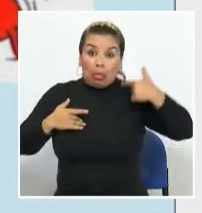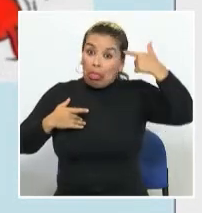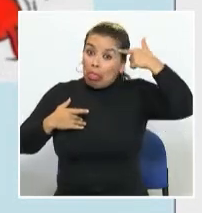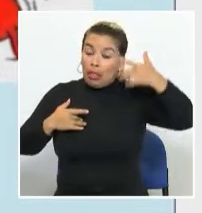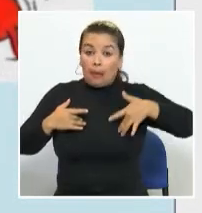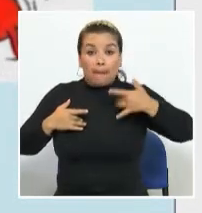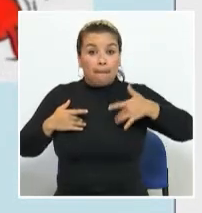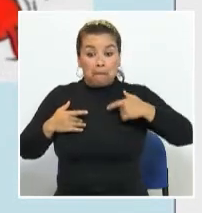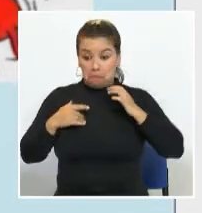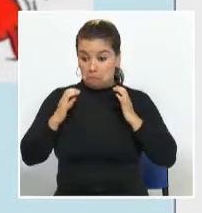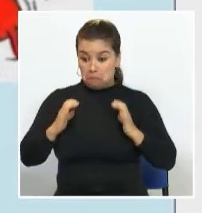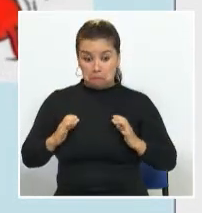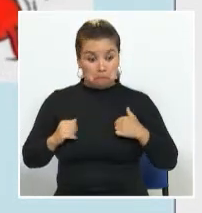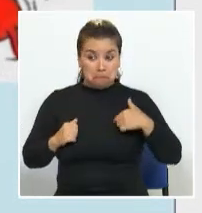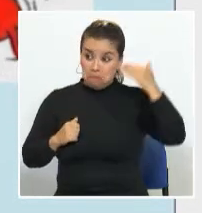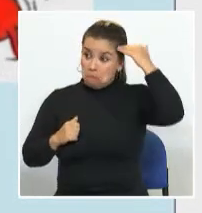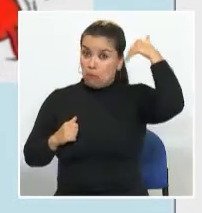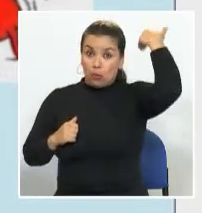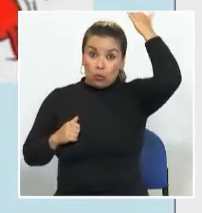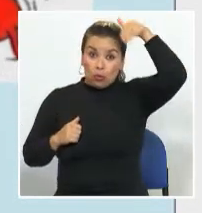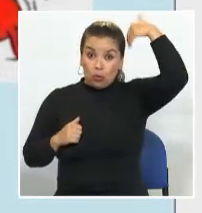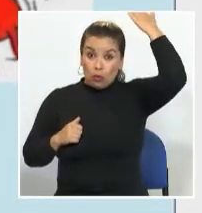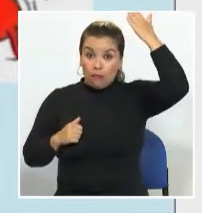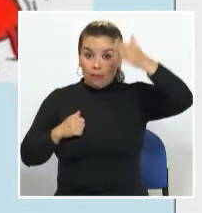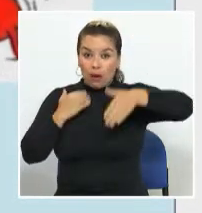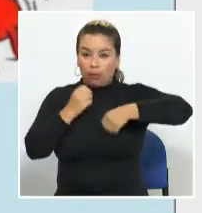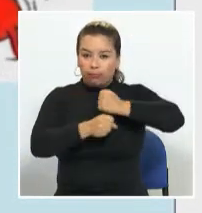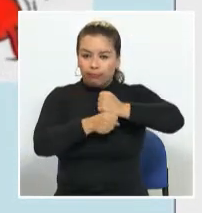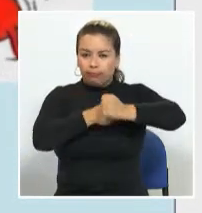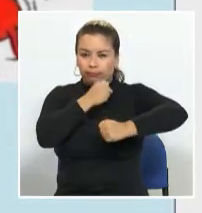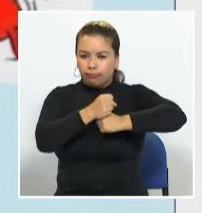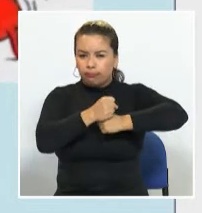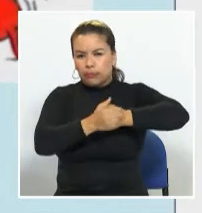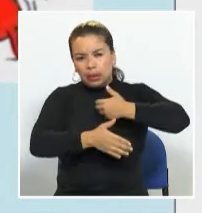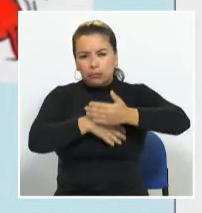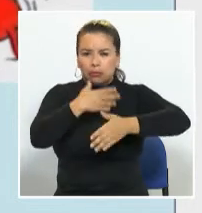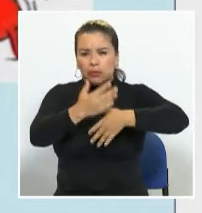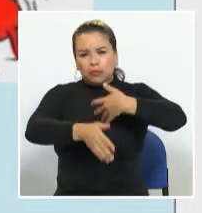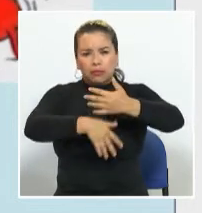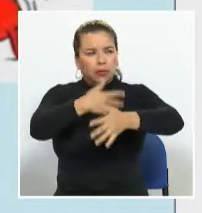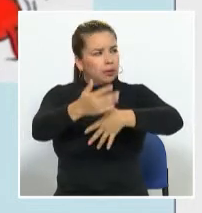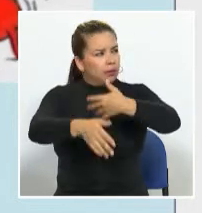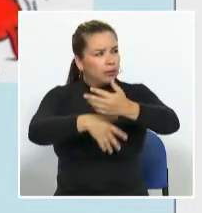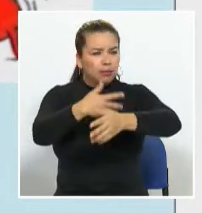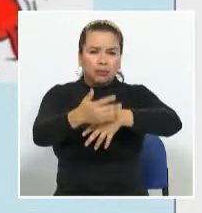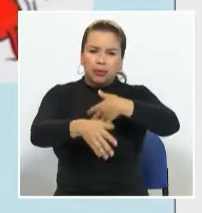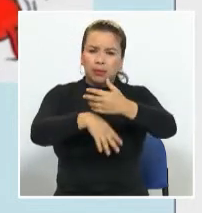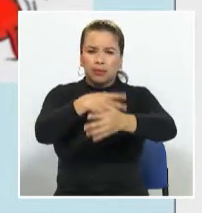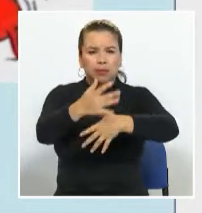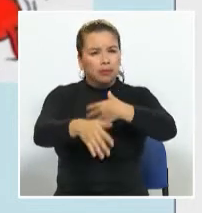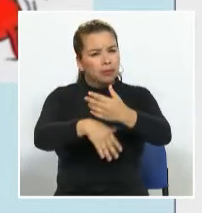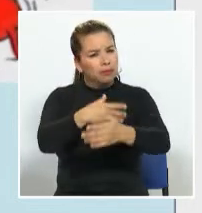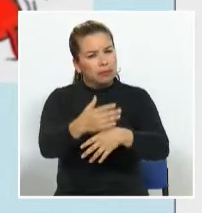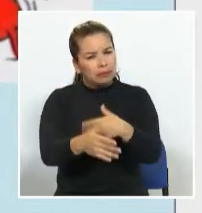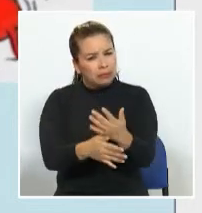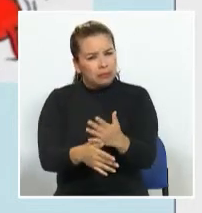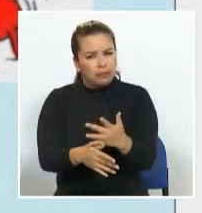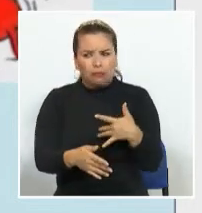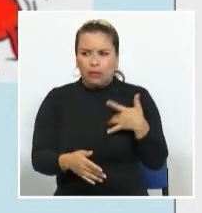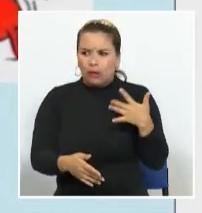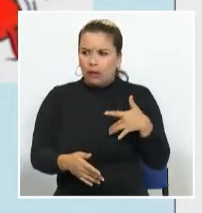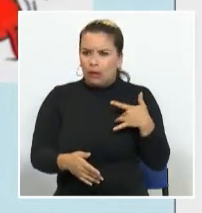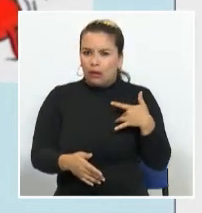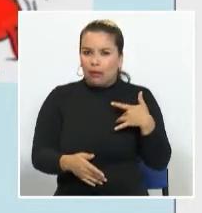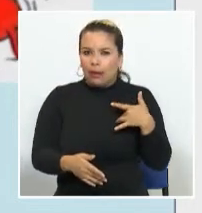paciente, pero con el paso de los años, generalmente, cuando ya comienza a presentar síntomas es que se